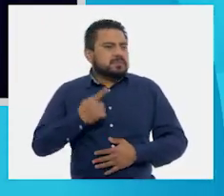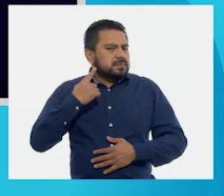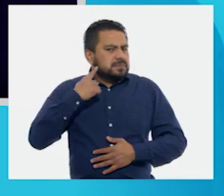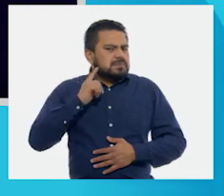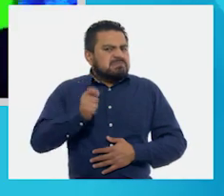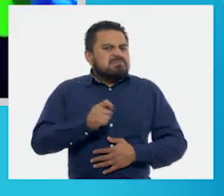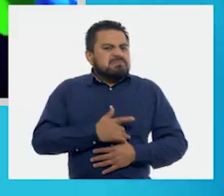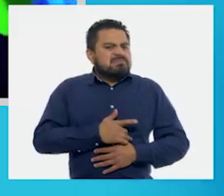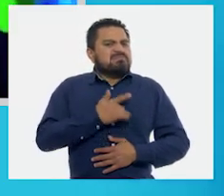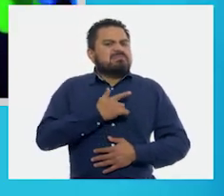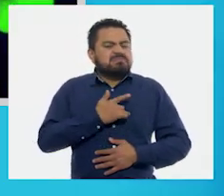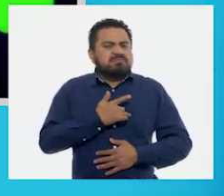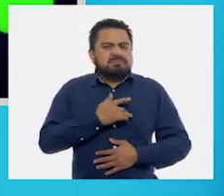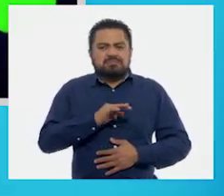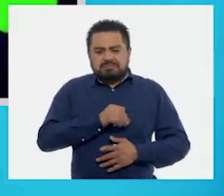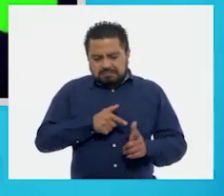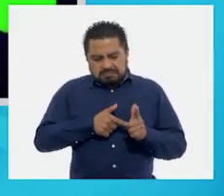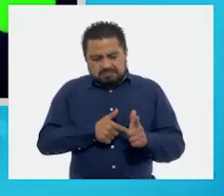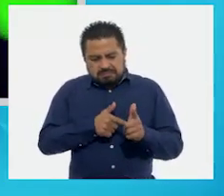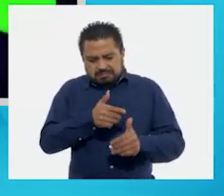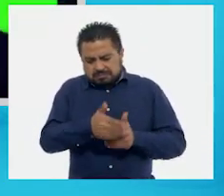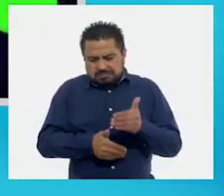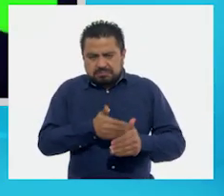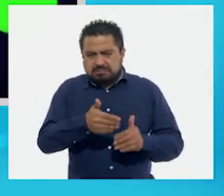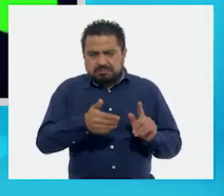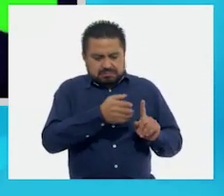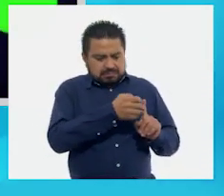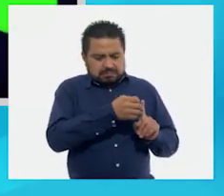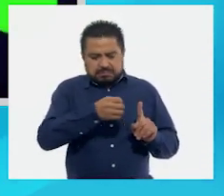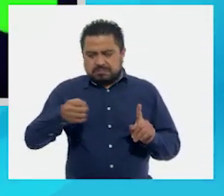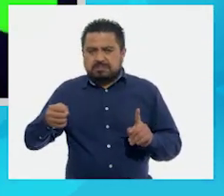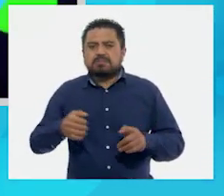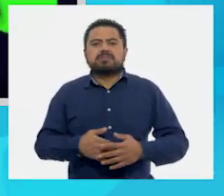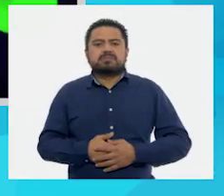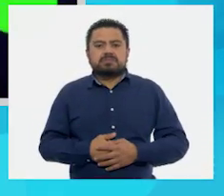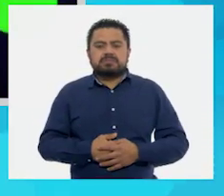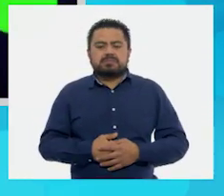Escuchando el ritmo, vamos a seguir nuestra secuencia.